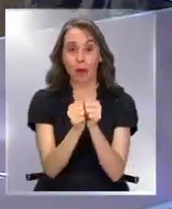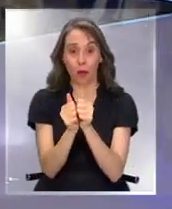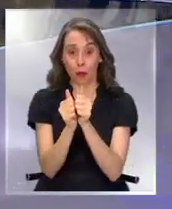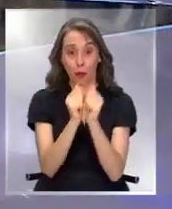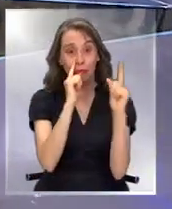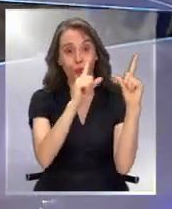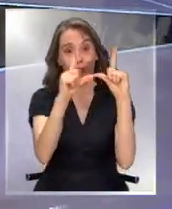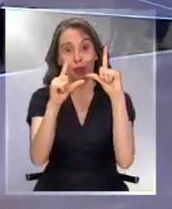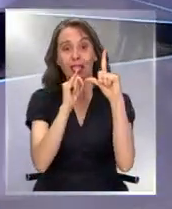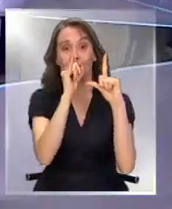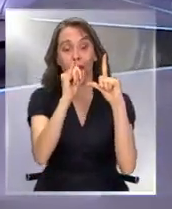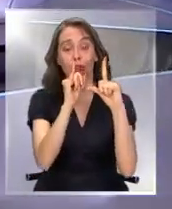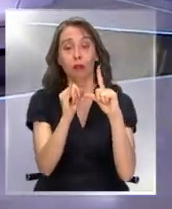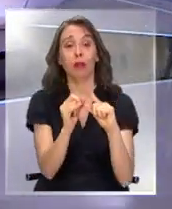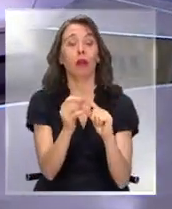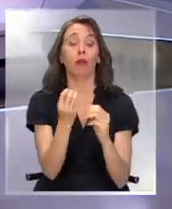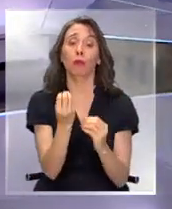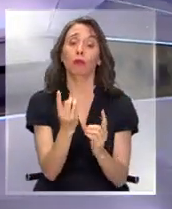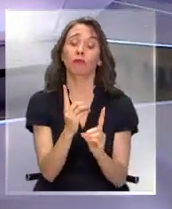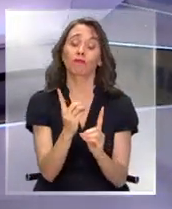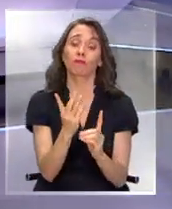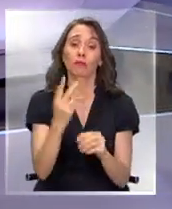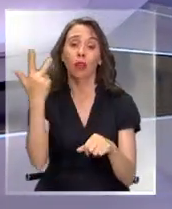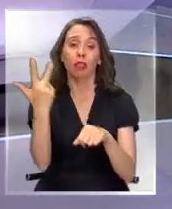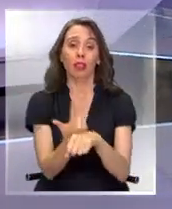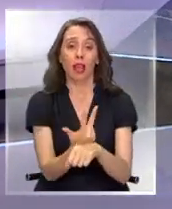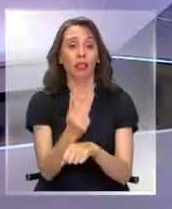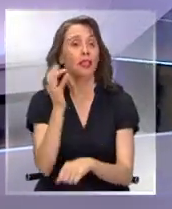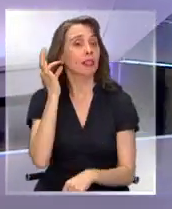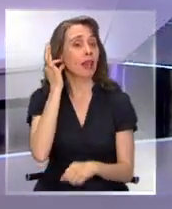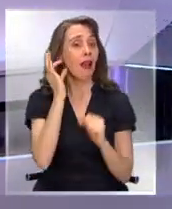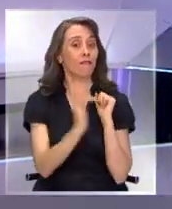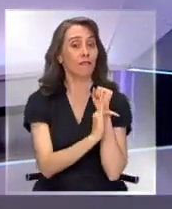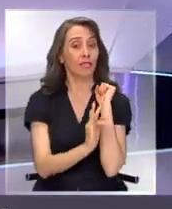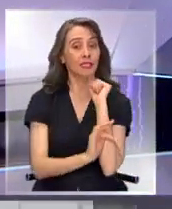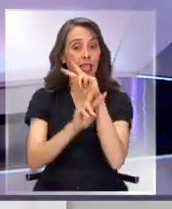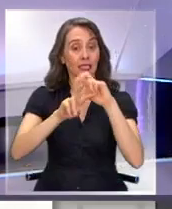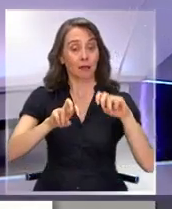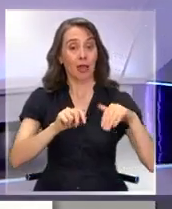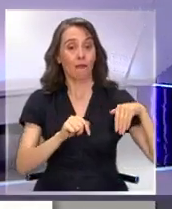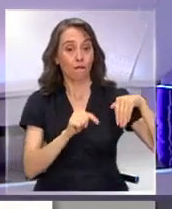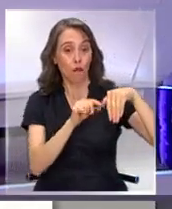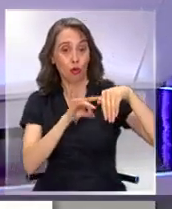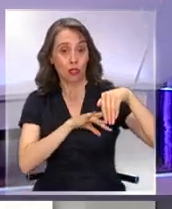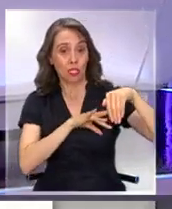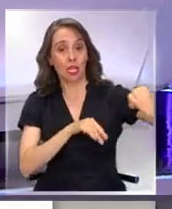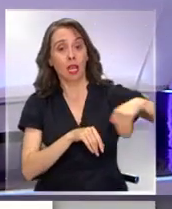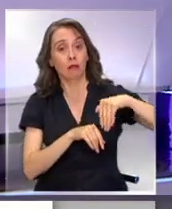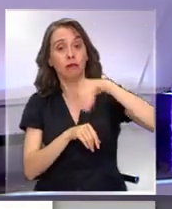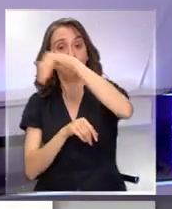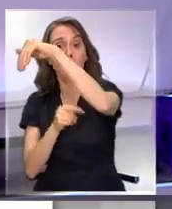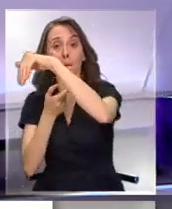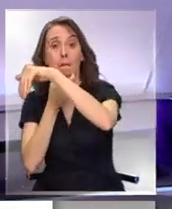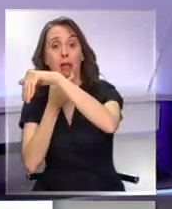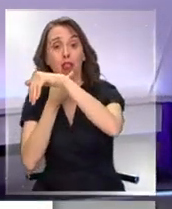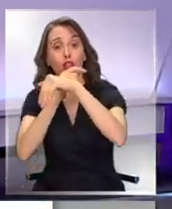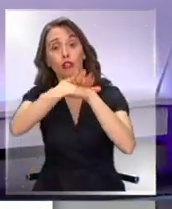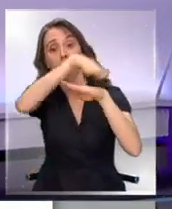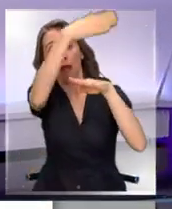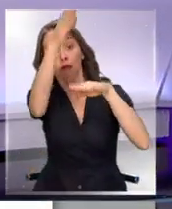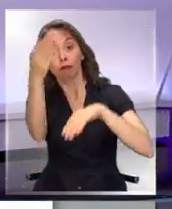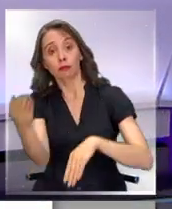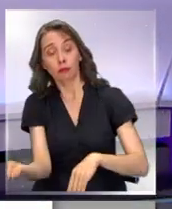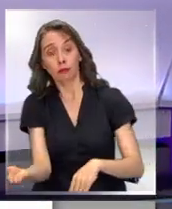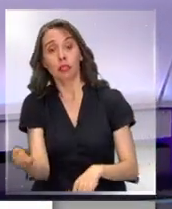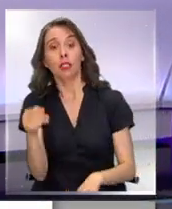una muy alentadora una tragedia la fiscal que investiga de hecho el accidente está en un chileno que iba camino a mendoza e imputó